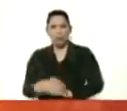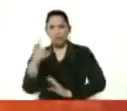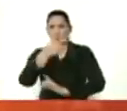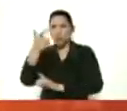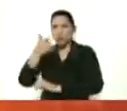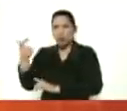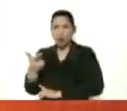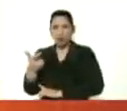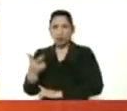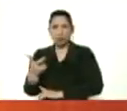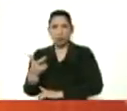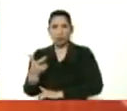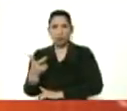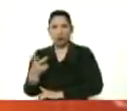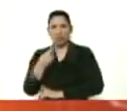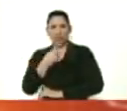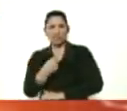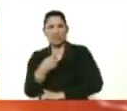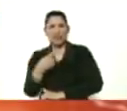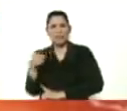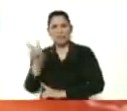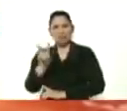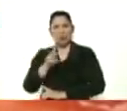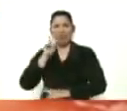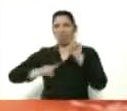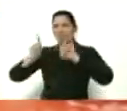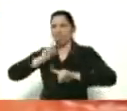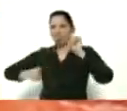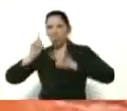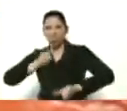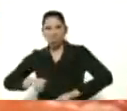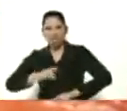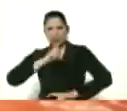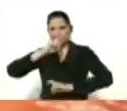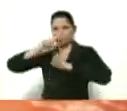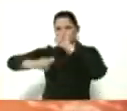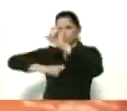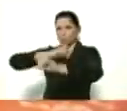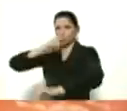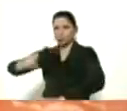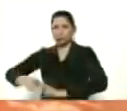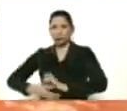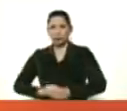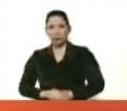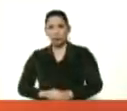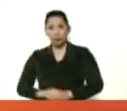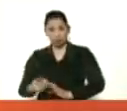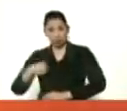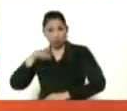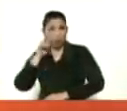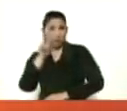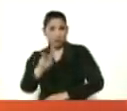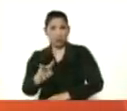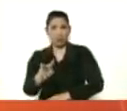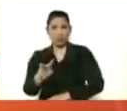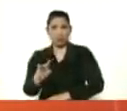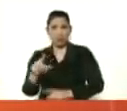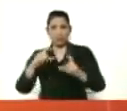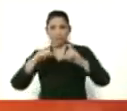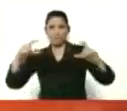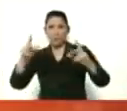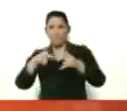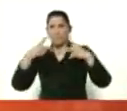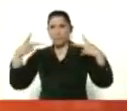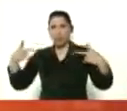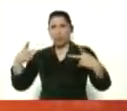buscando mal poner a Venezuela. La envidia. Hoy yo vi un artículo de la agencia EFE